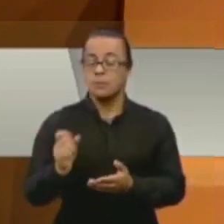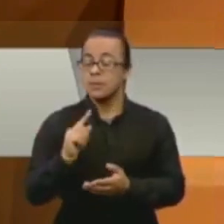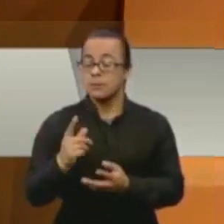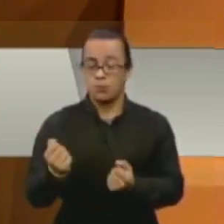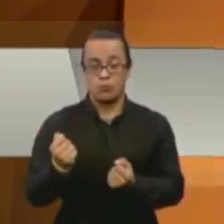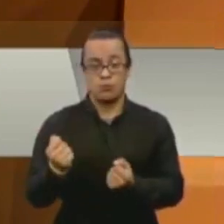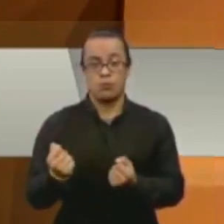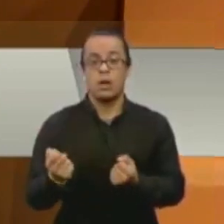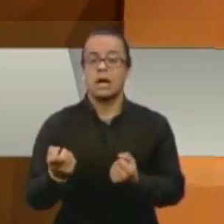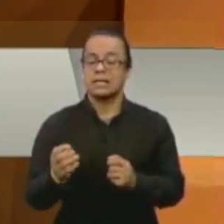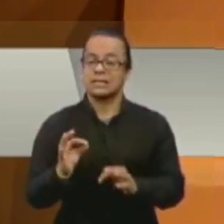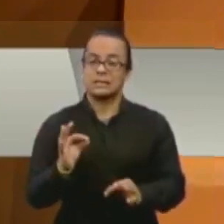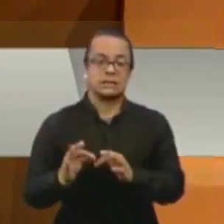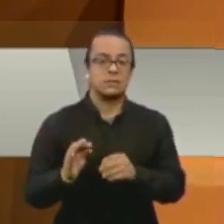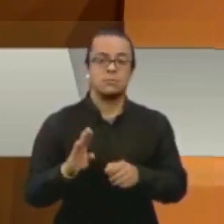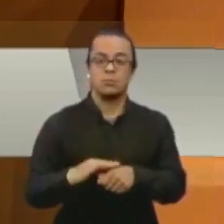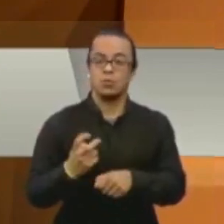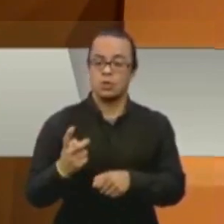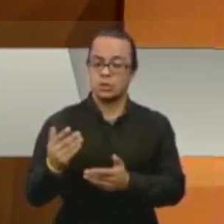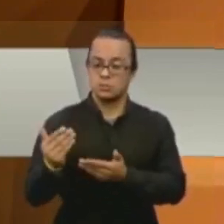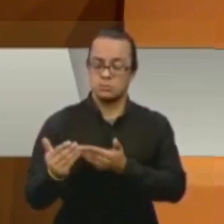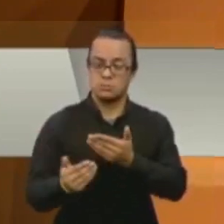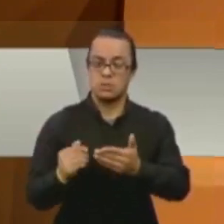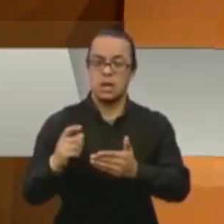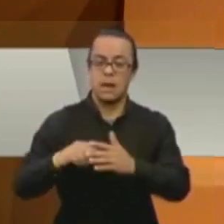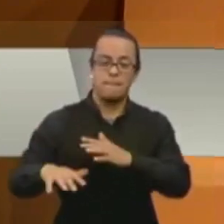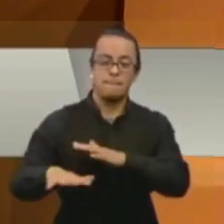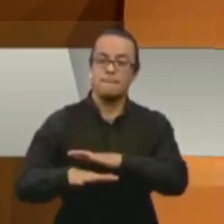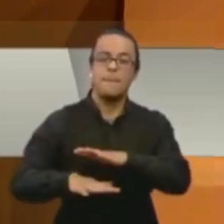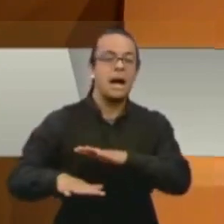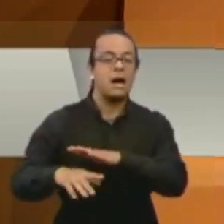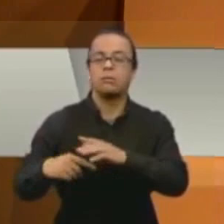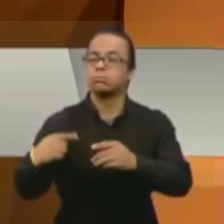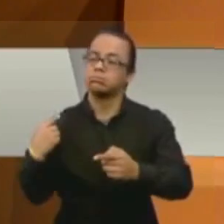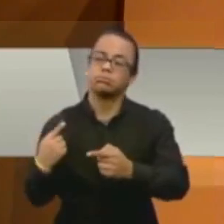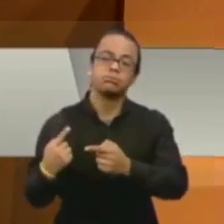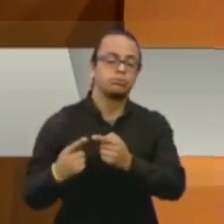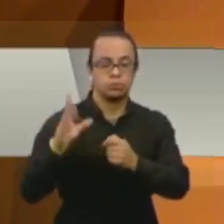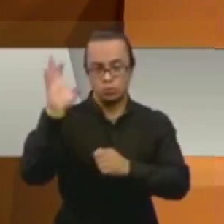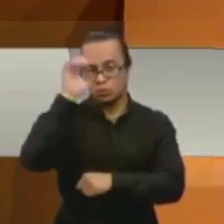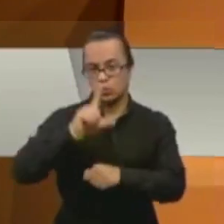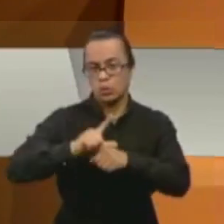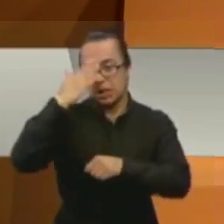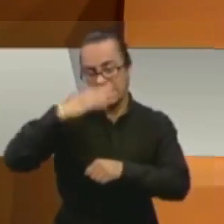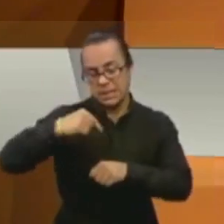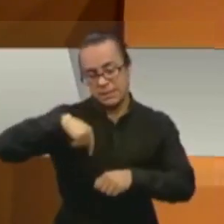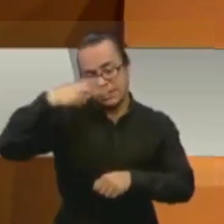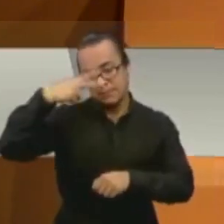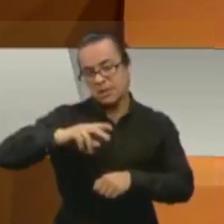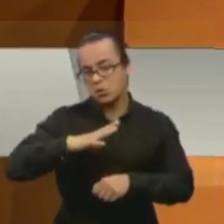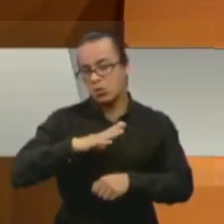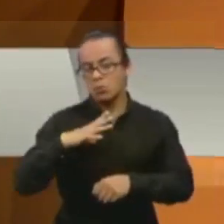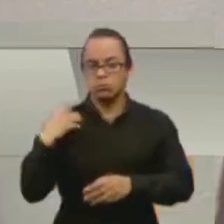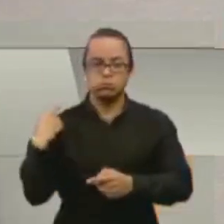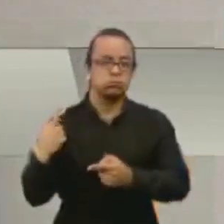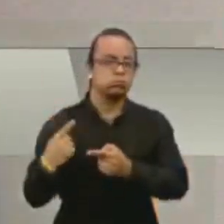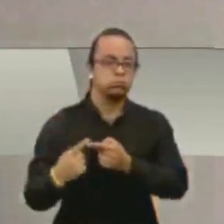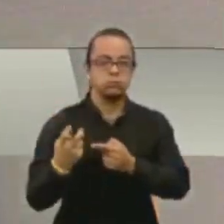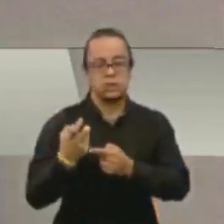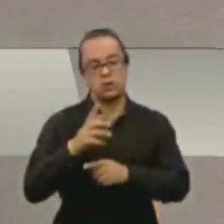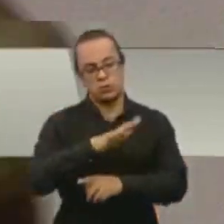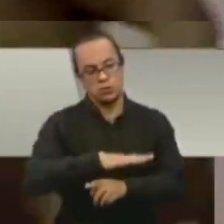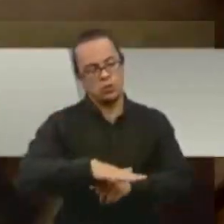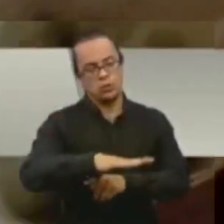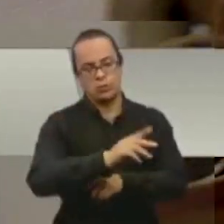fuerza gracias a la enorme base cultural que ya de por sí existía en México, que es todo el